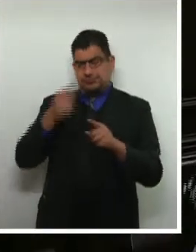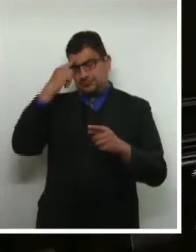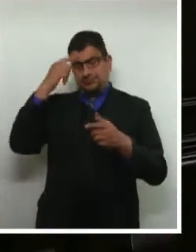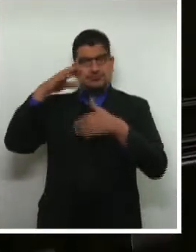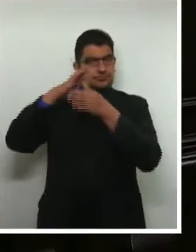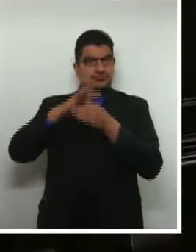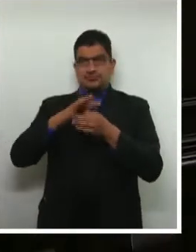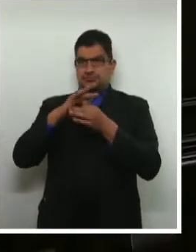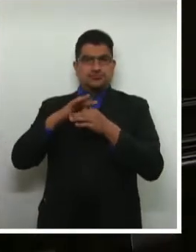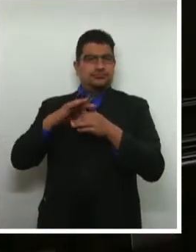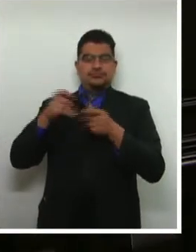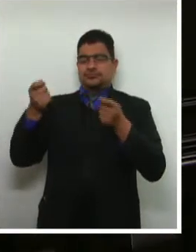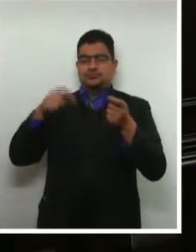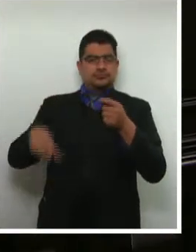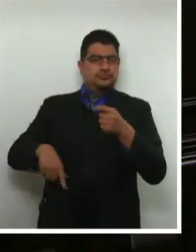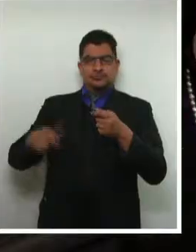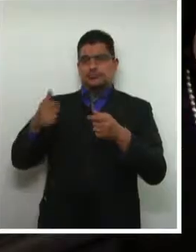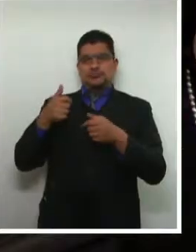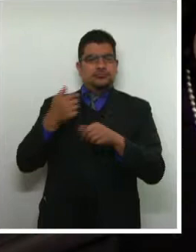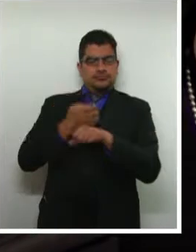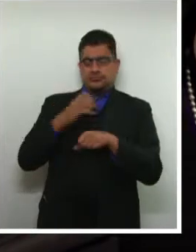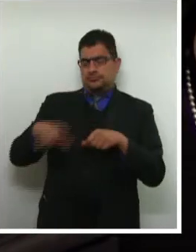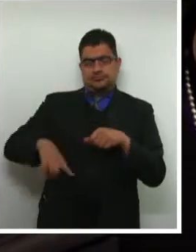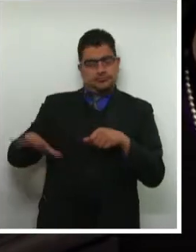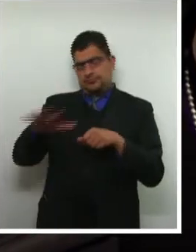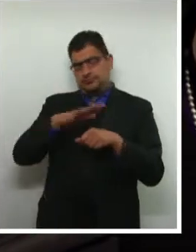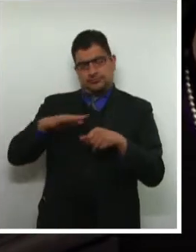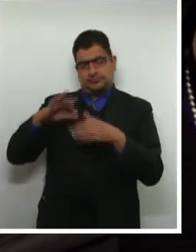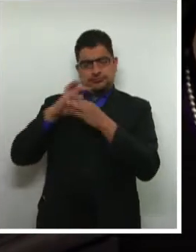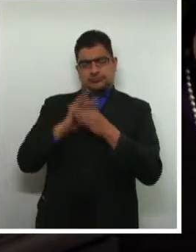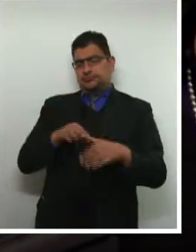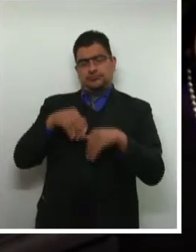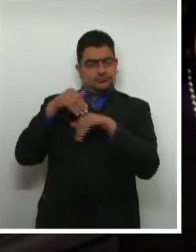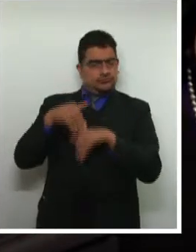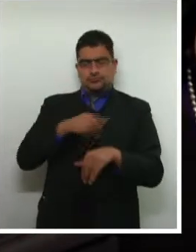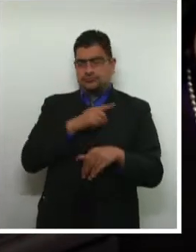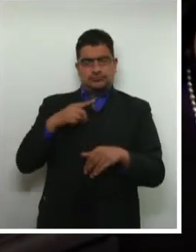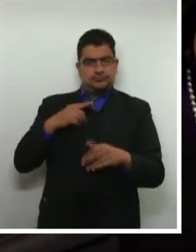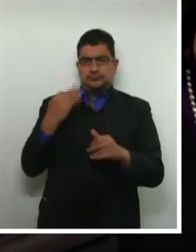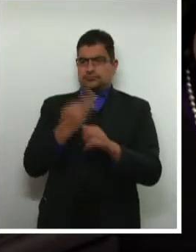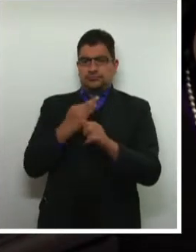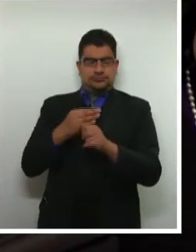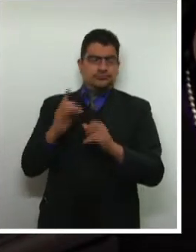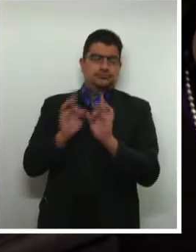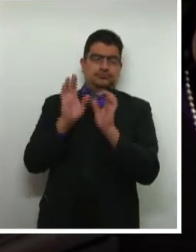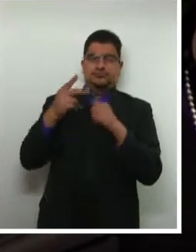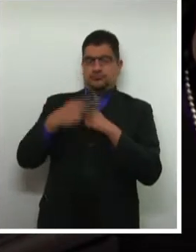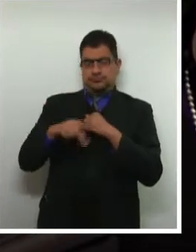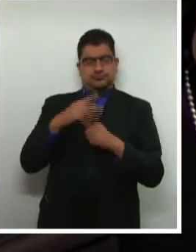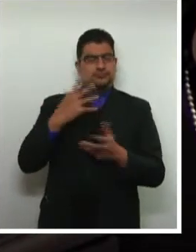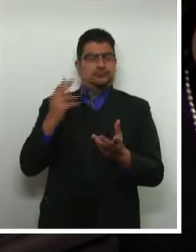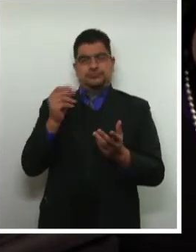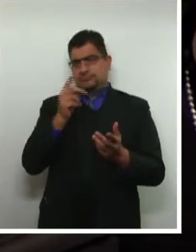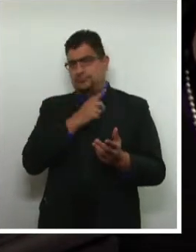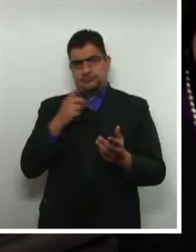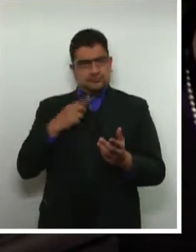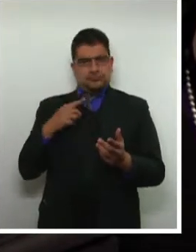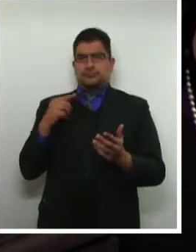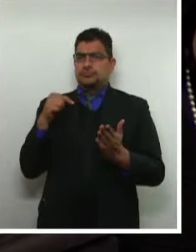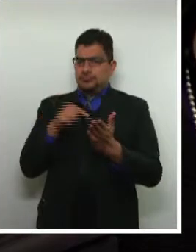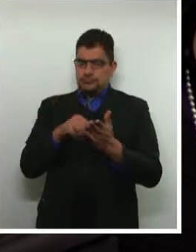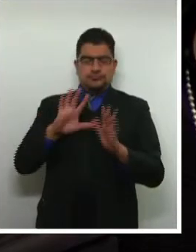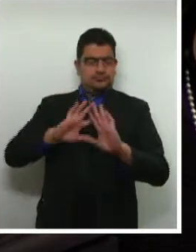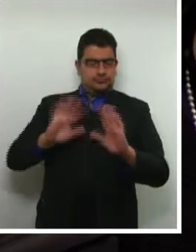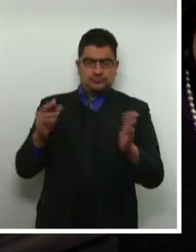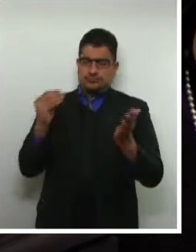del Estado. Me parece que es de alguna manera un riesgo que es innecesario, y que por el otro ya